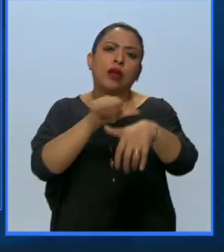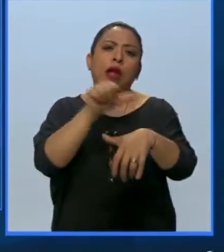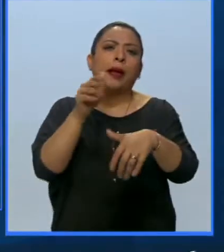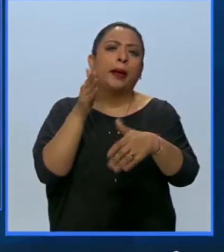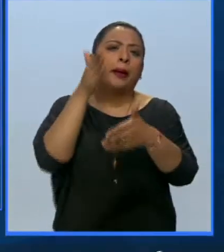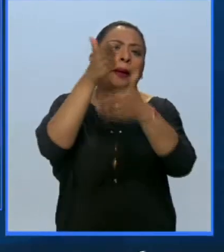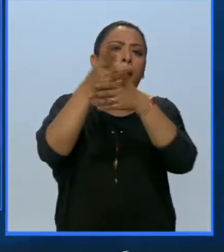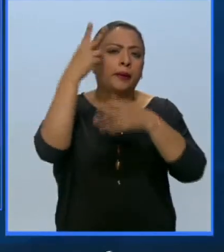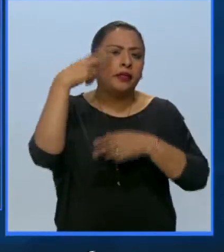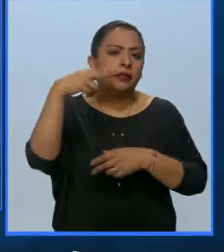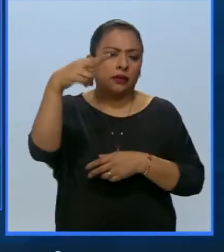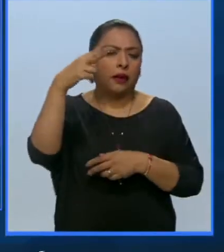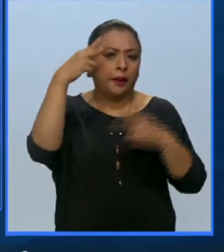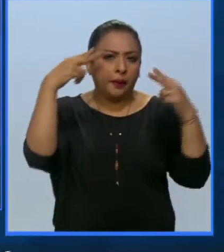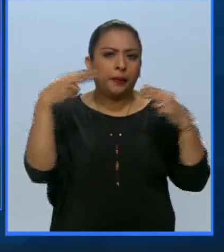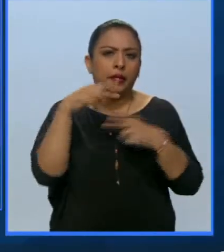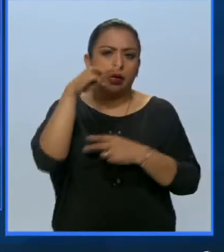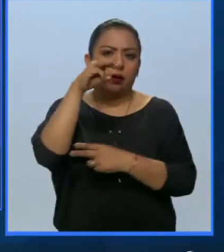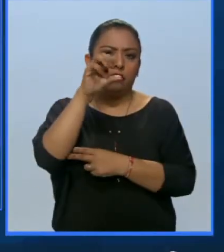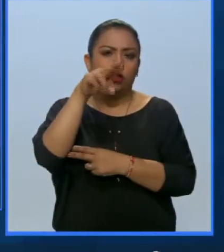de Montserrat.